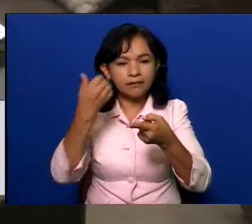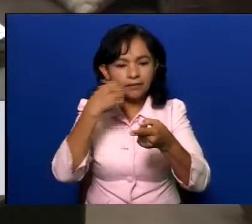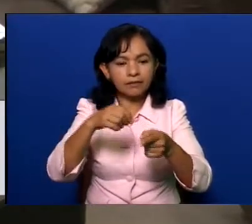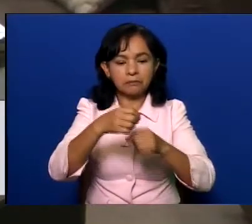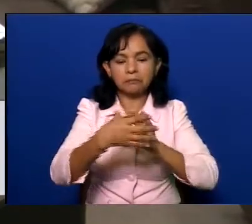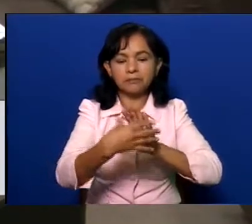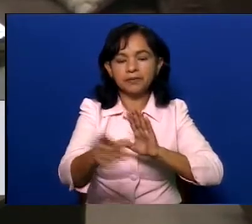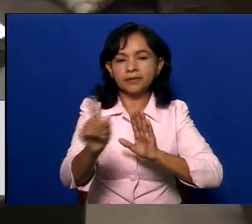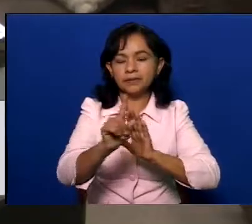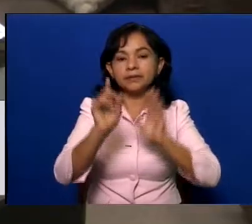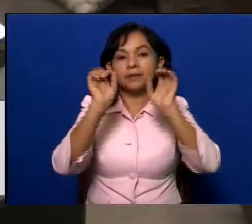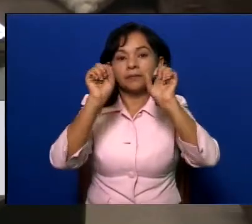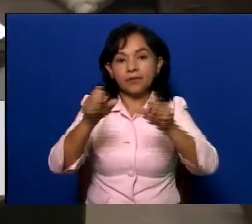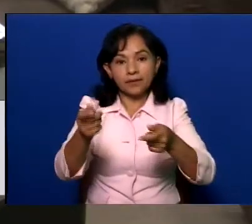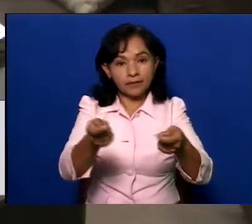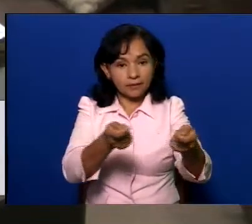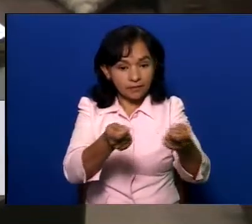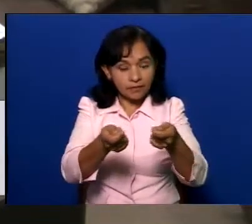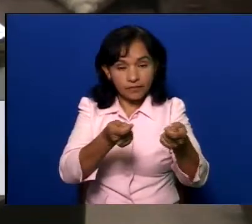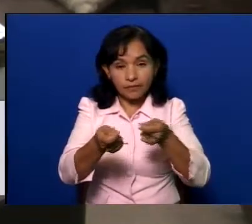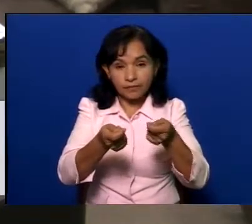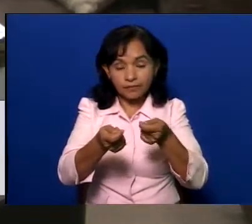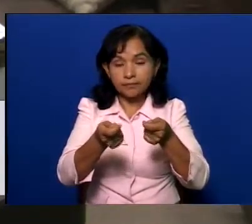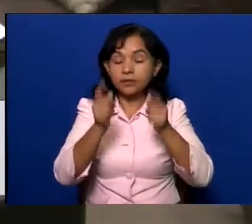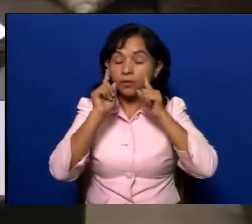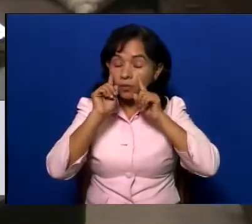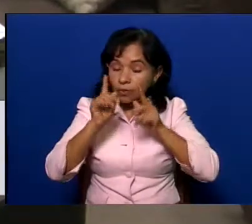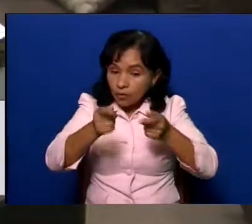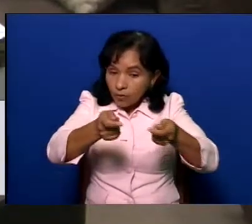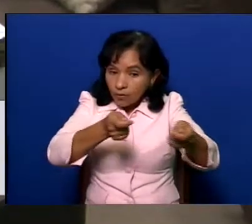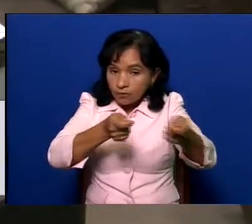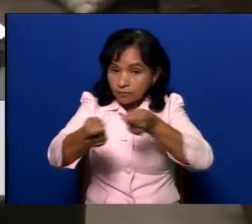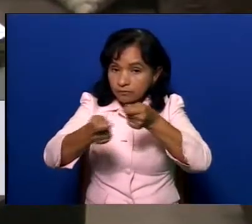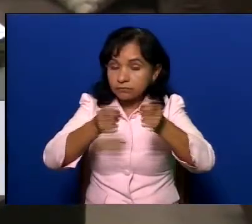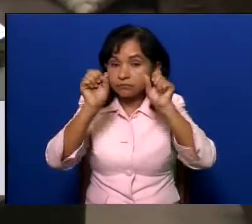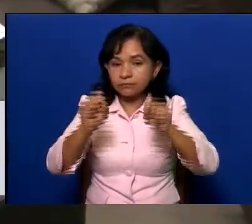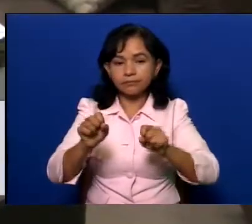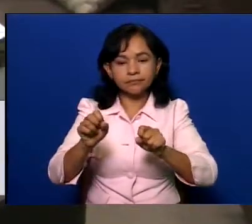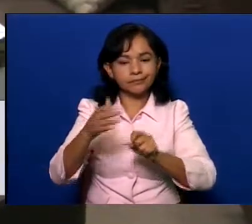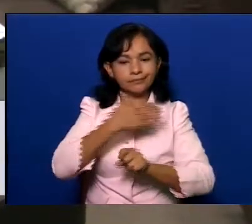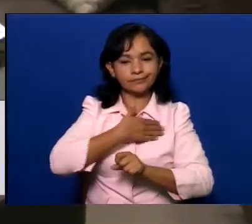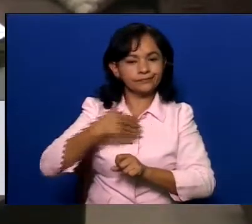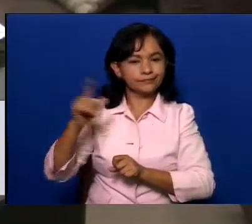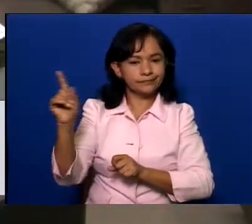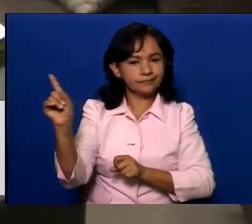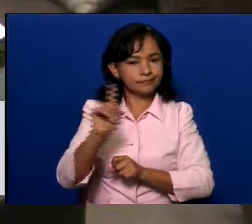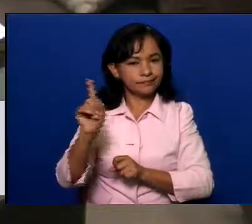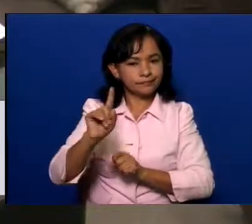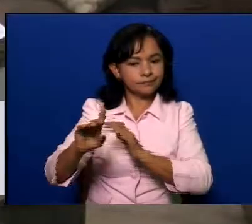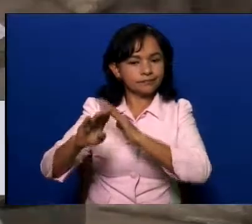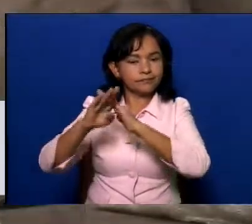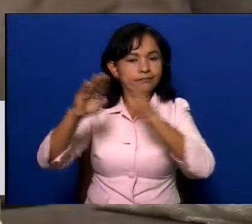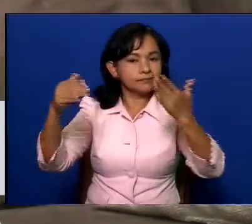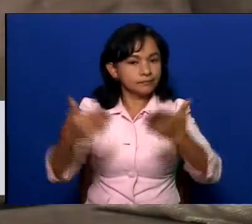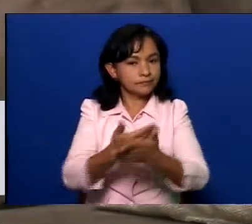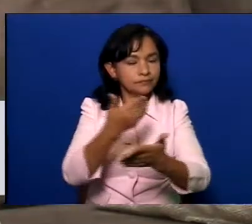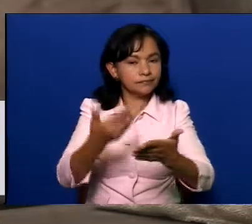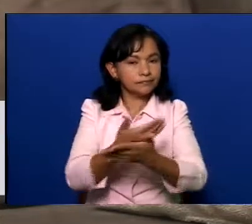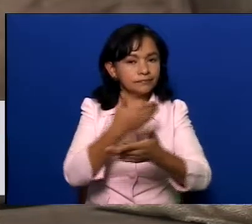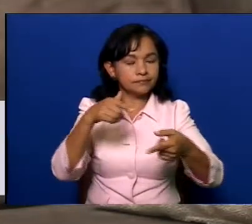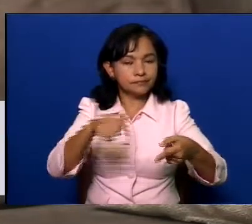Es que es la oportunidad de identificarnos todos, qué estamos haciendo todos en la sociedad, tanto el gobierno como los